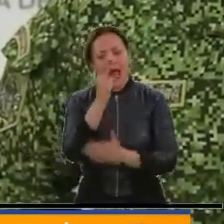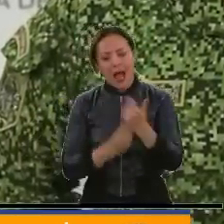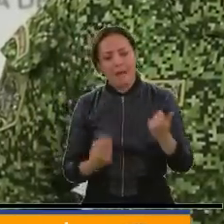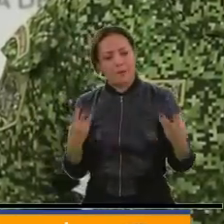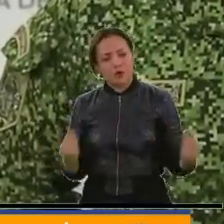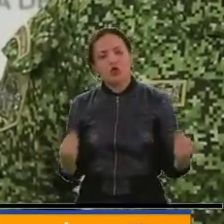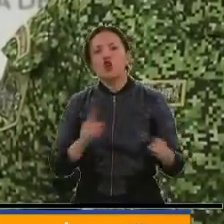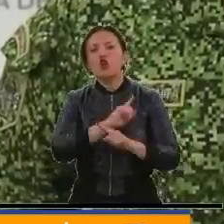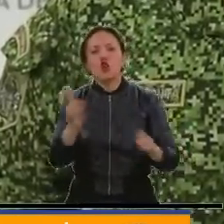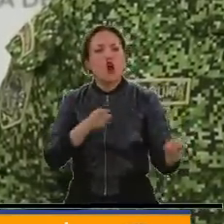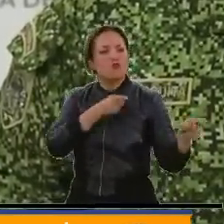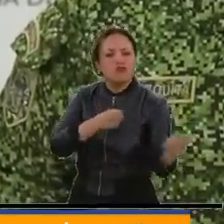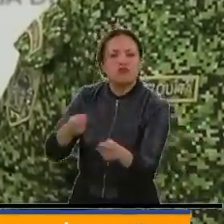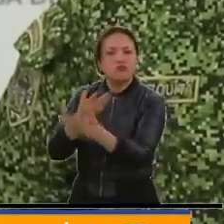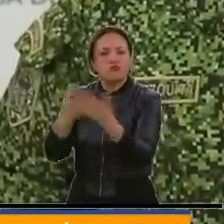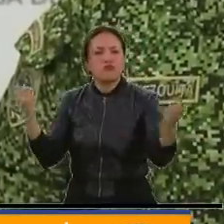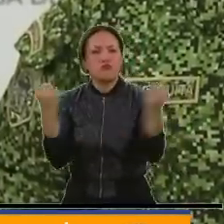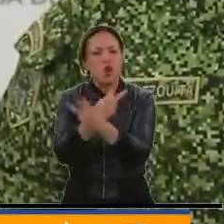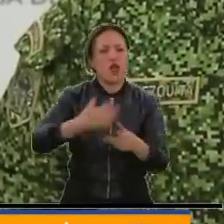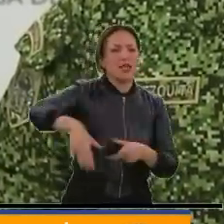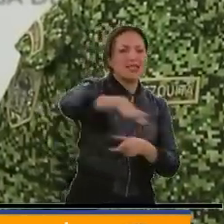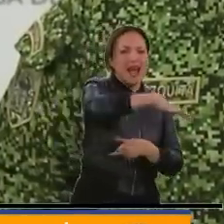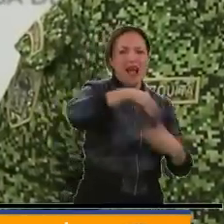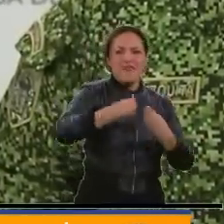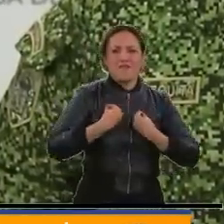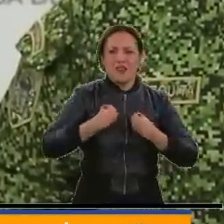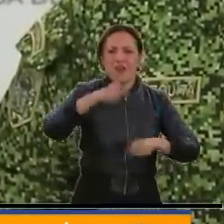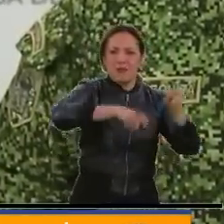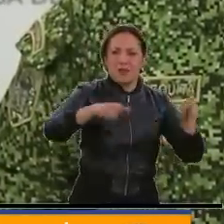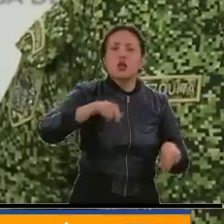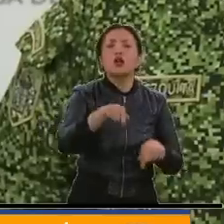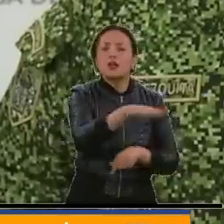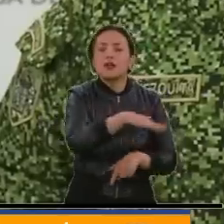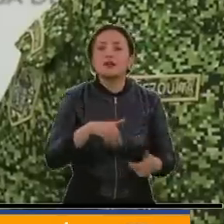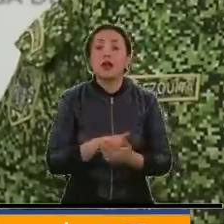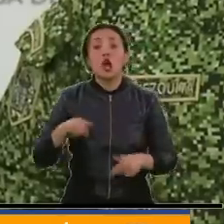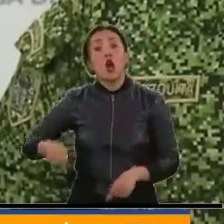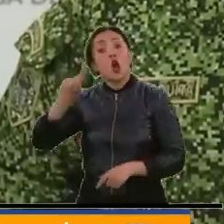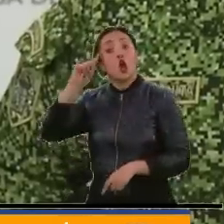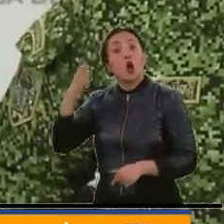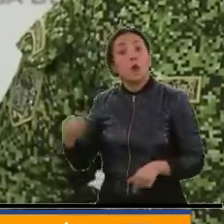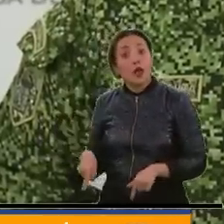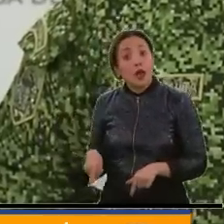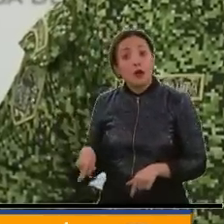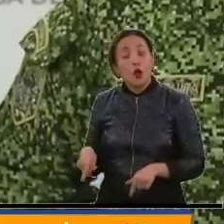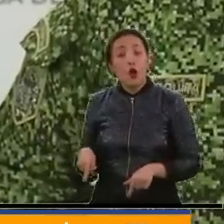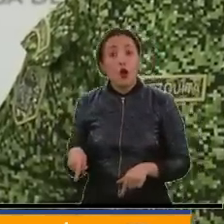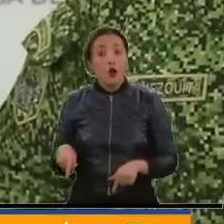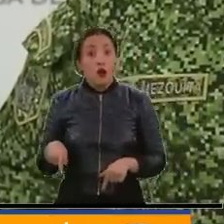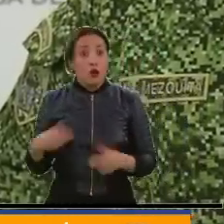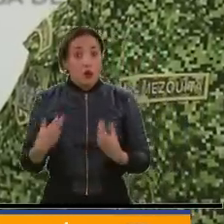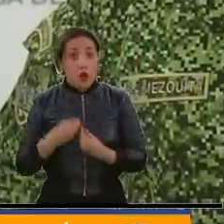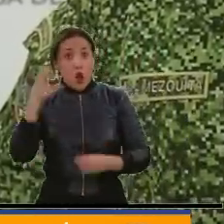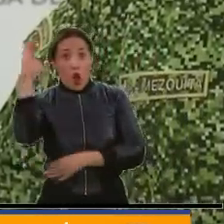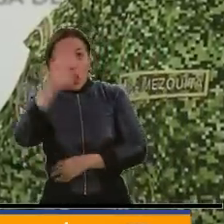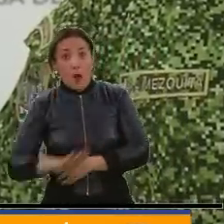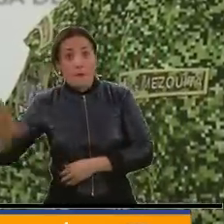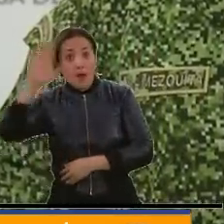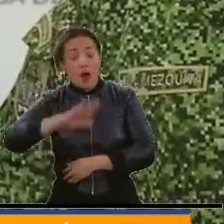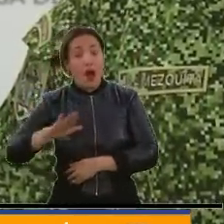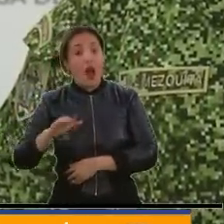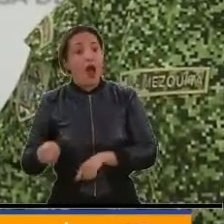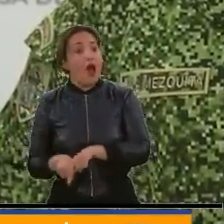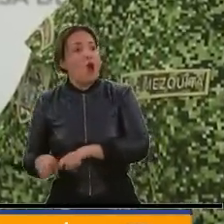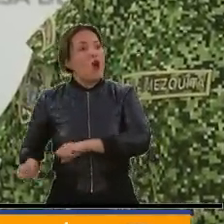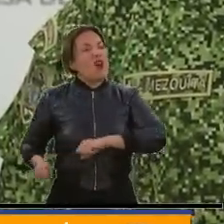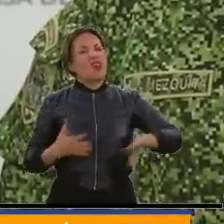violencia en sus territorios. El gobierno nacional no renunciará en ningún momento, bajo